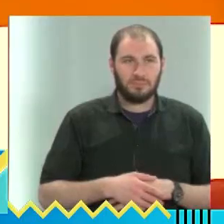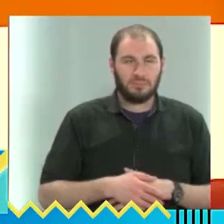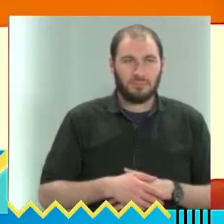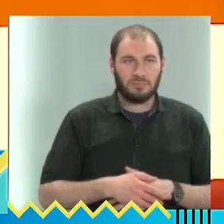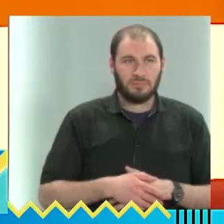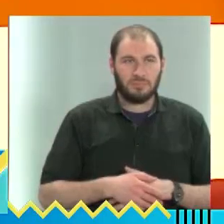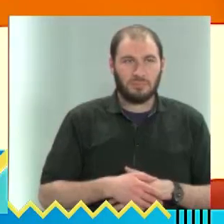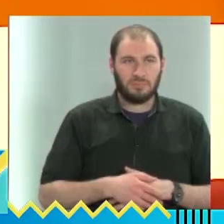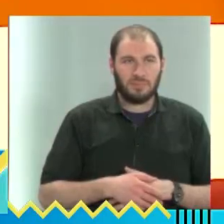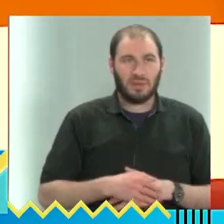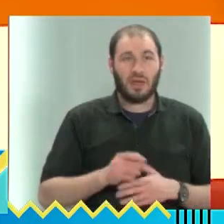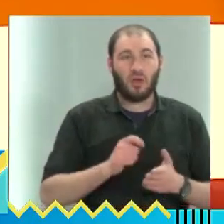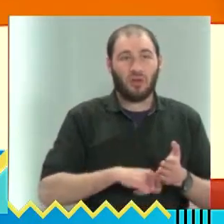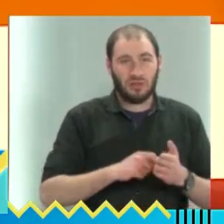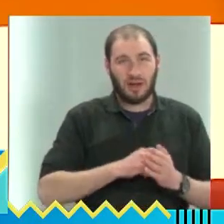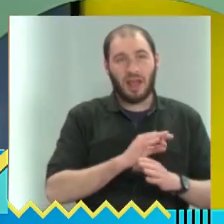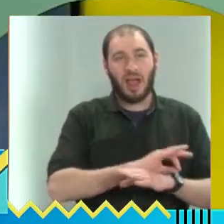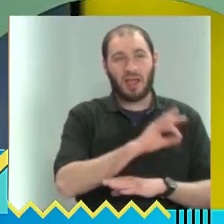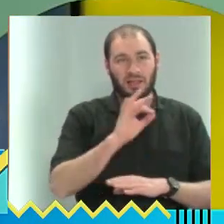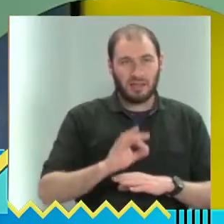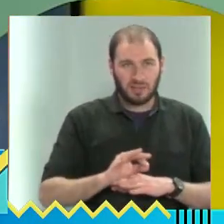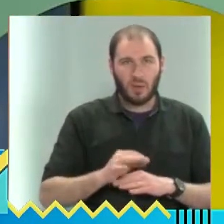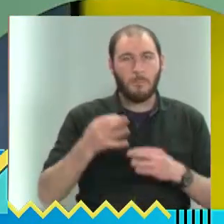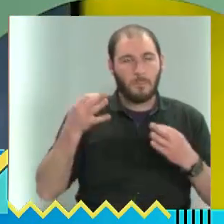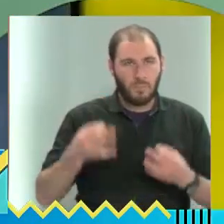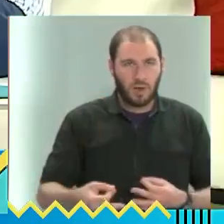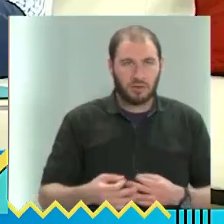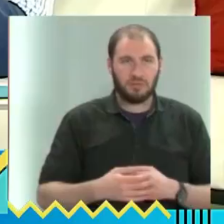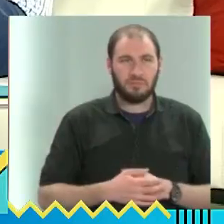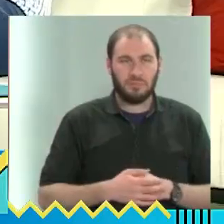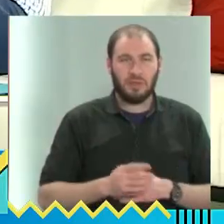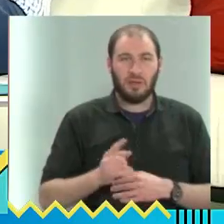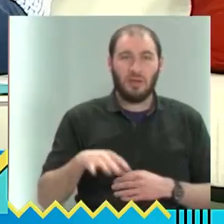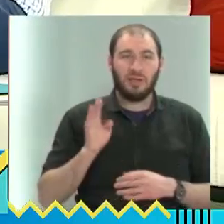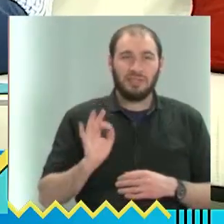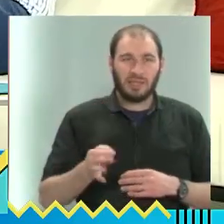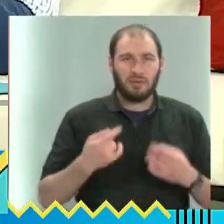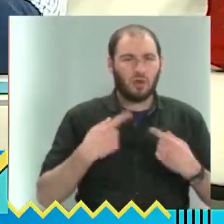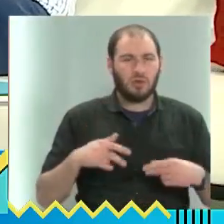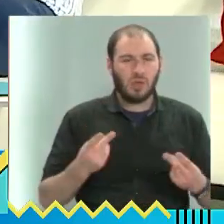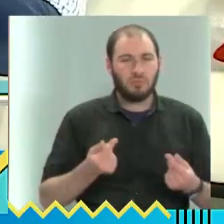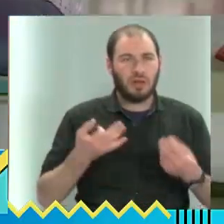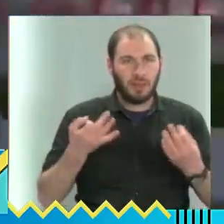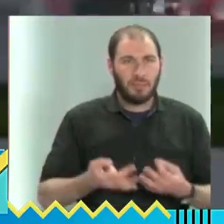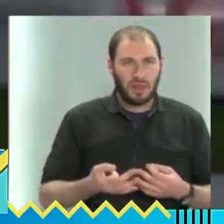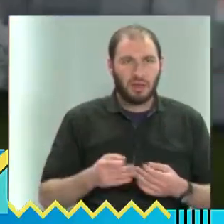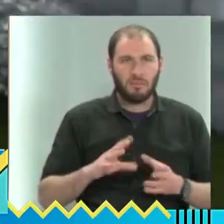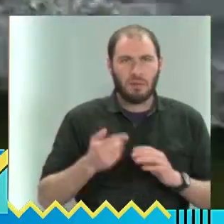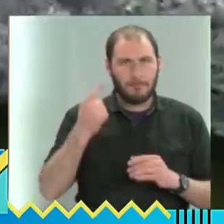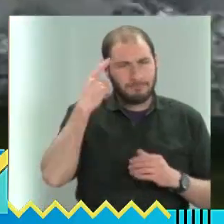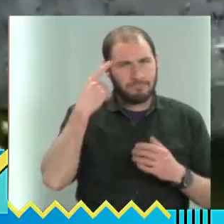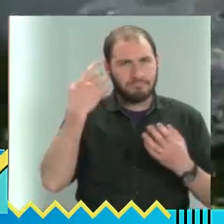hay que contratar arquitectos que sean buenos, que sepan usar los recursos en forma